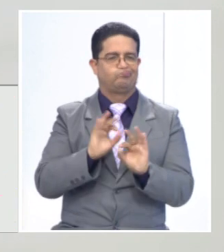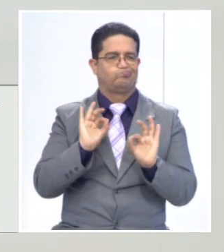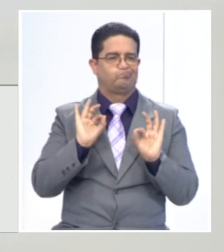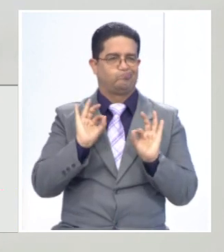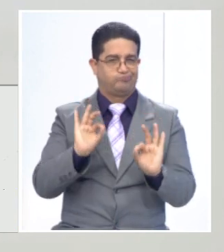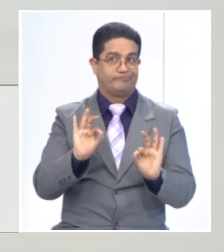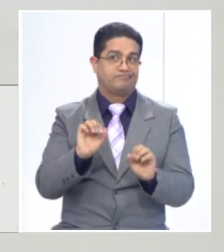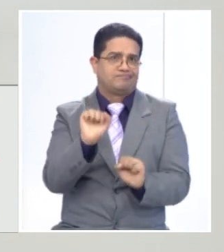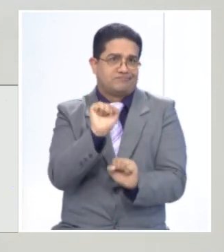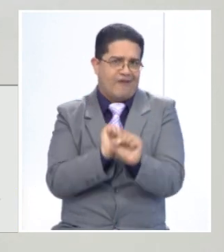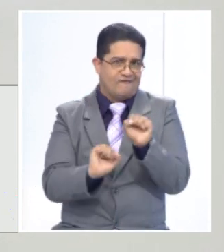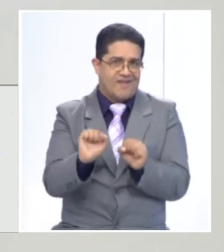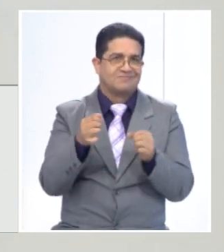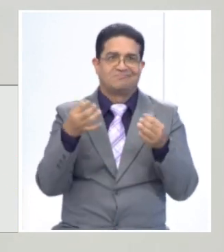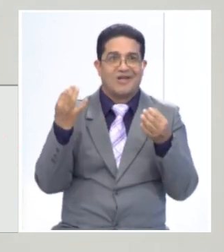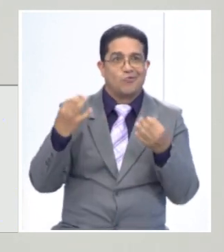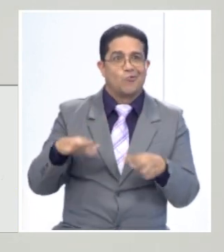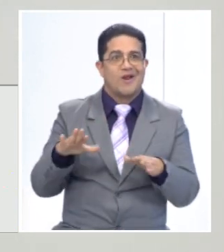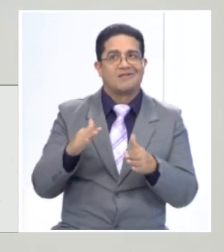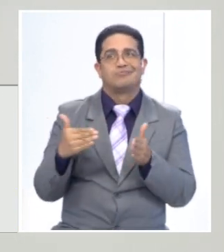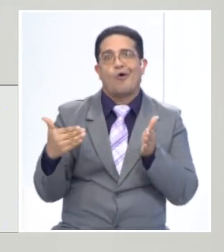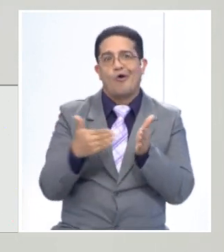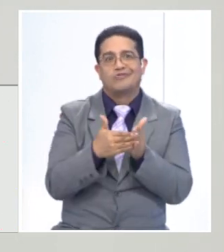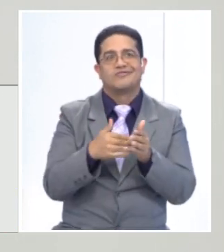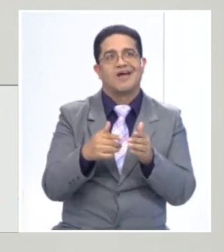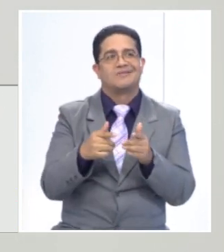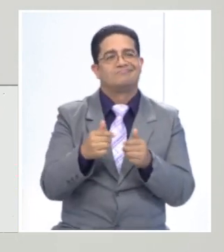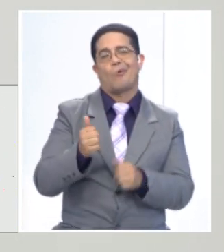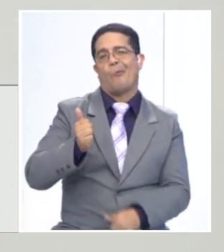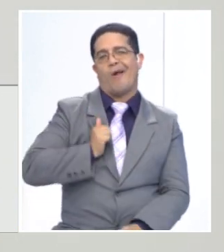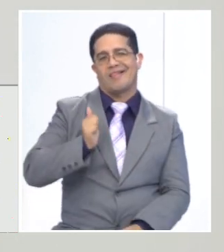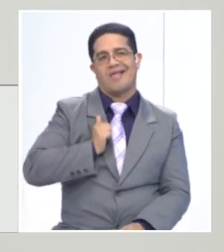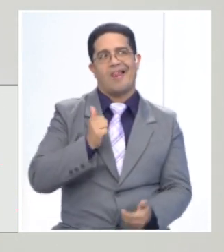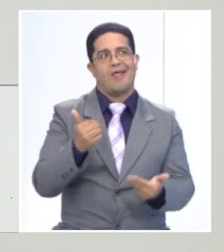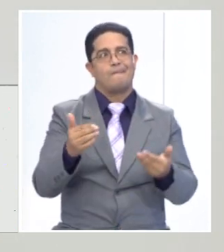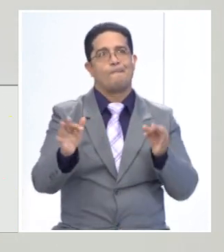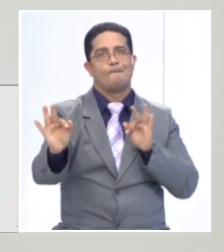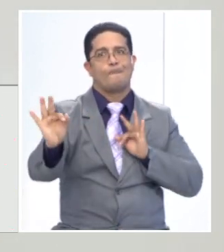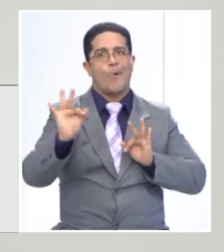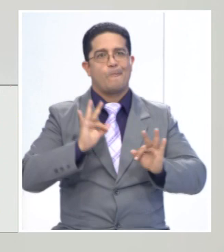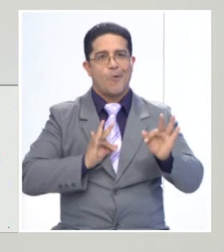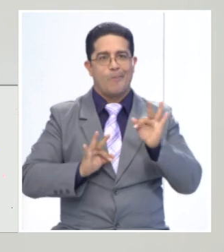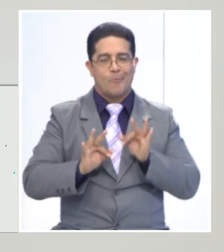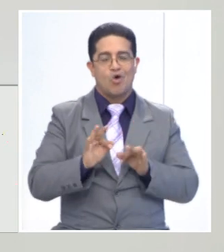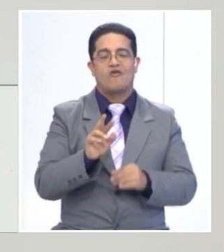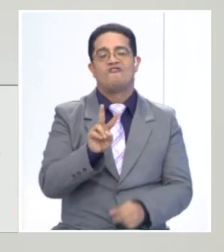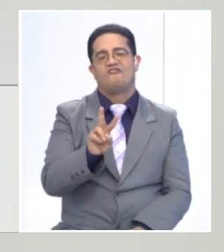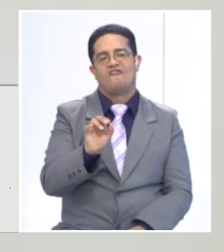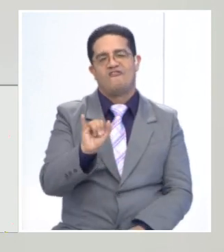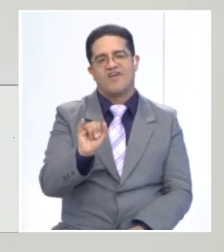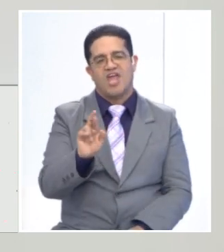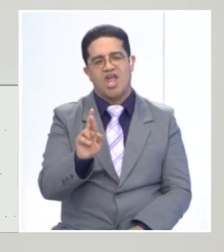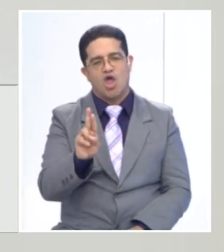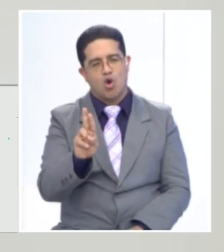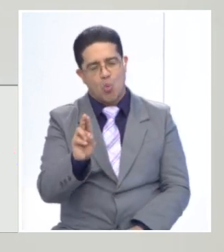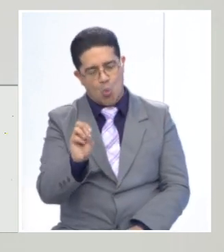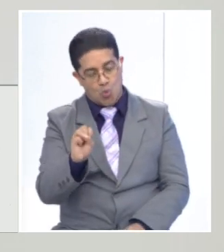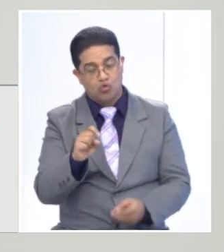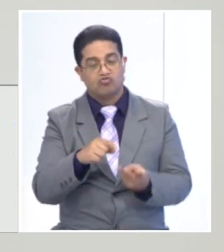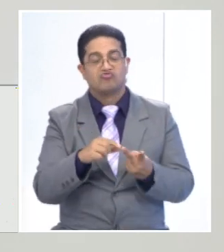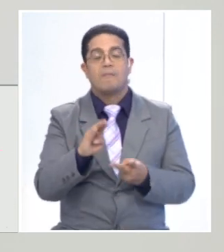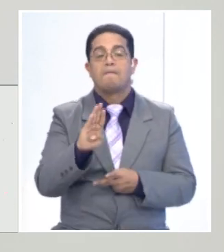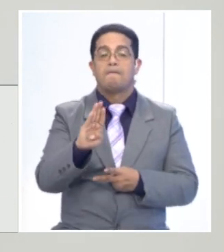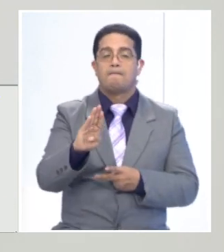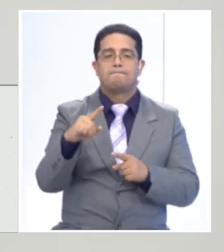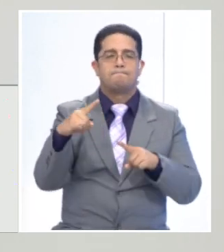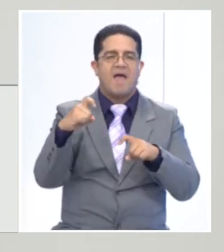para defenderse contra virus, bacterias u otros agentes etiológicos que puedan producir la neumonía. Además